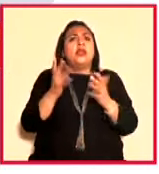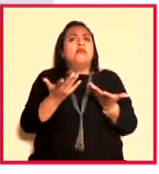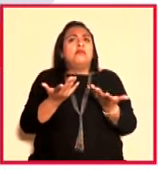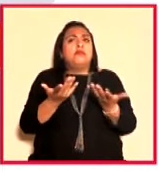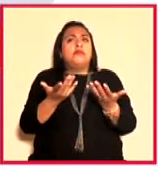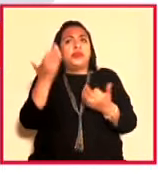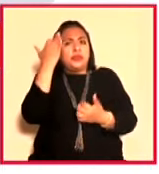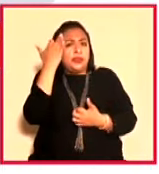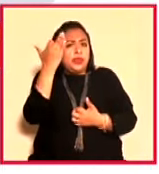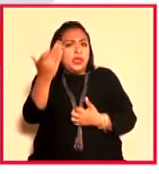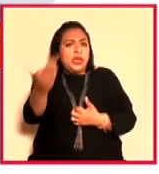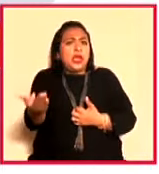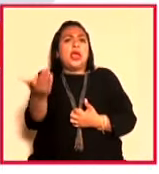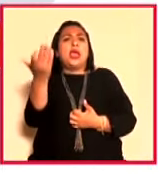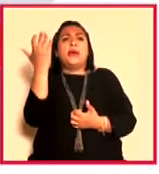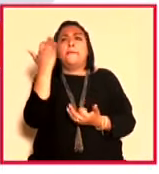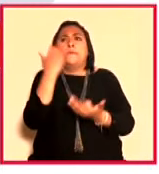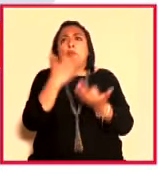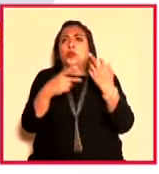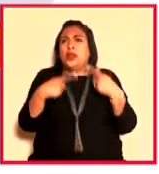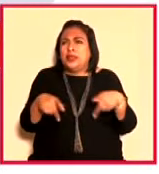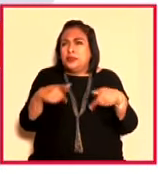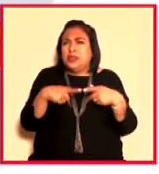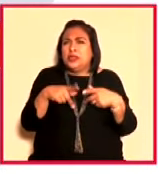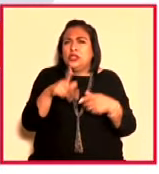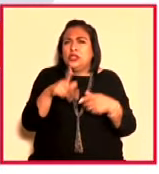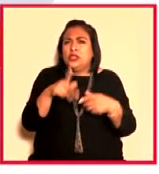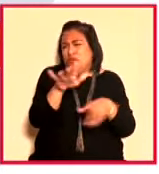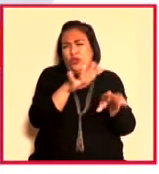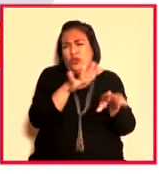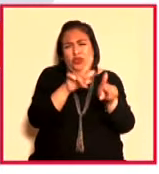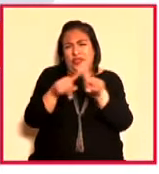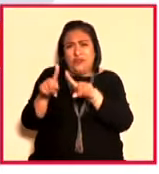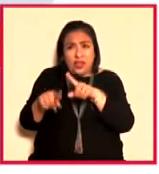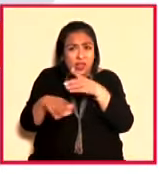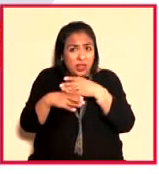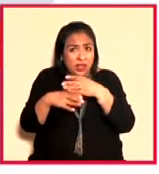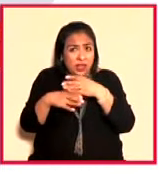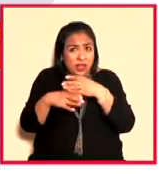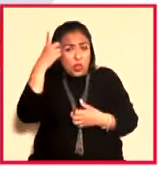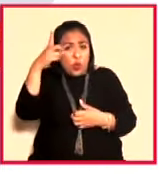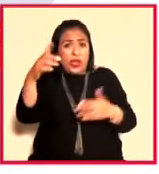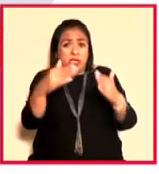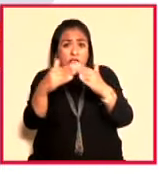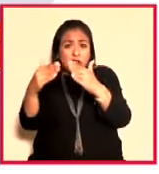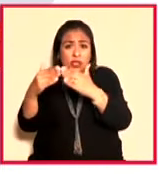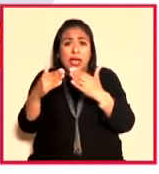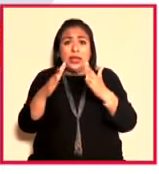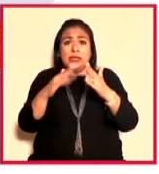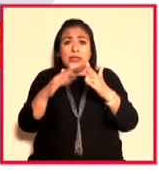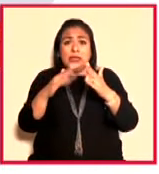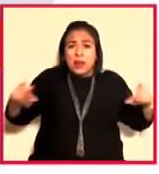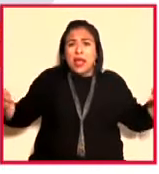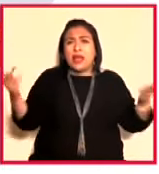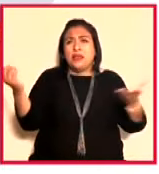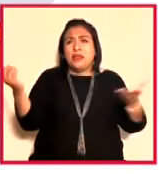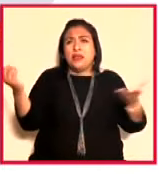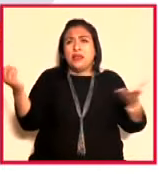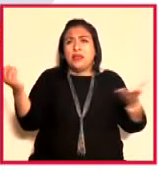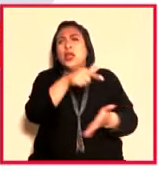es voluntario, todas las otras personas de production son voluntarios. Los dueños de las casas de la playa, los fondos, ellos se dan los